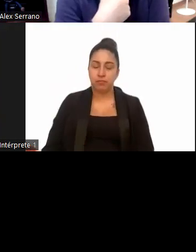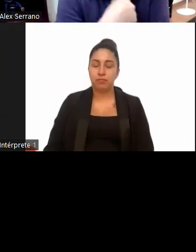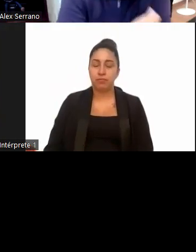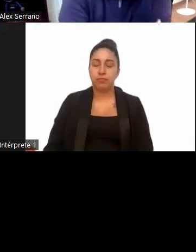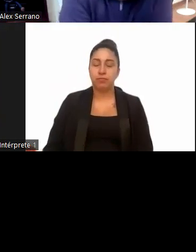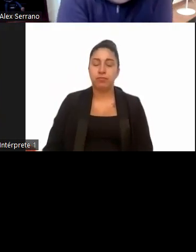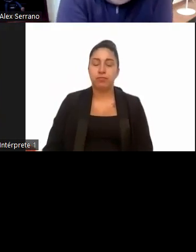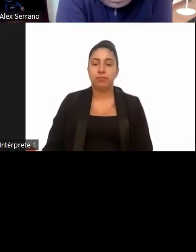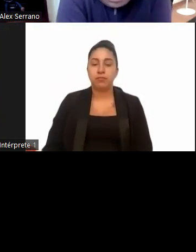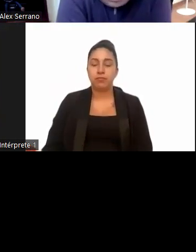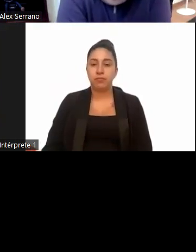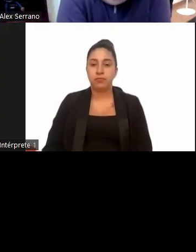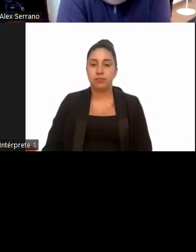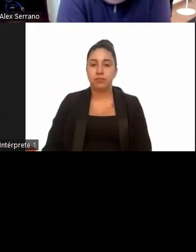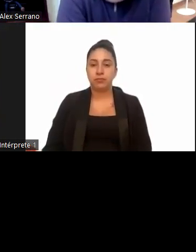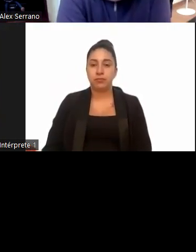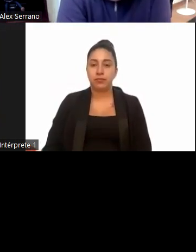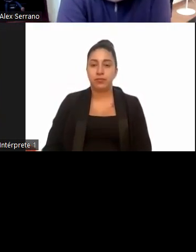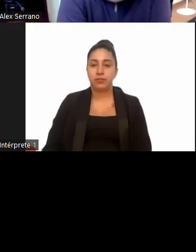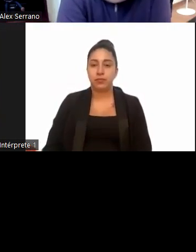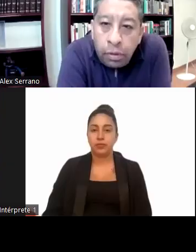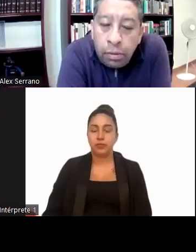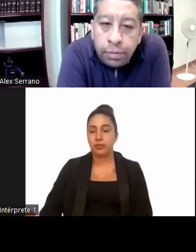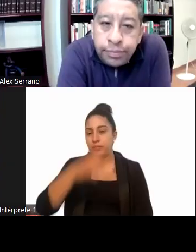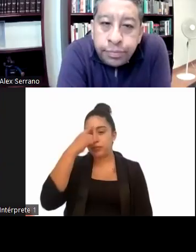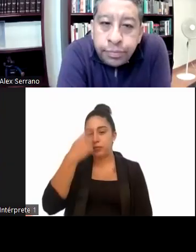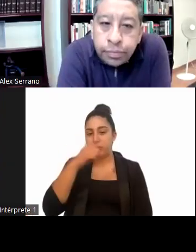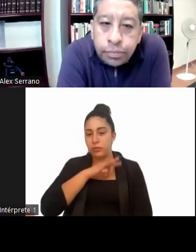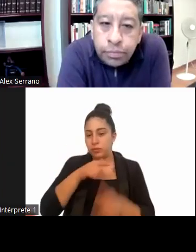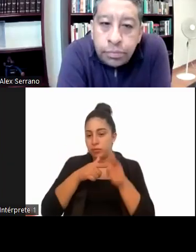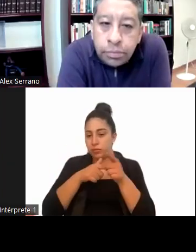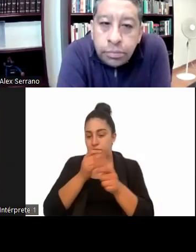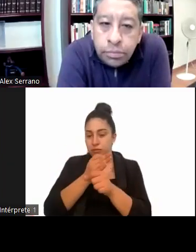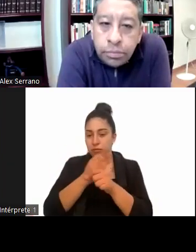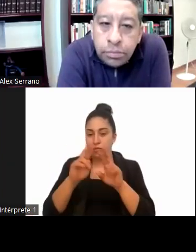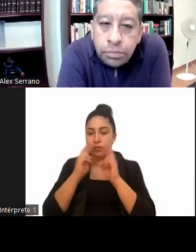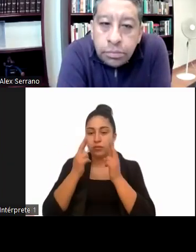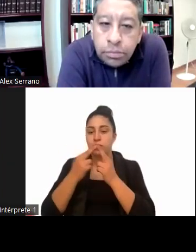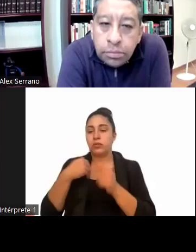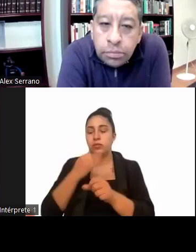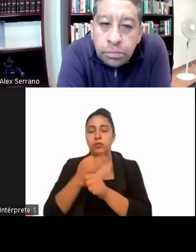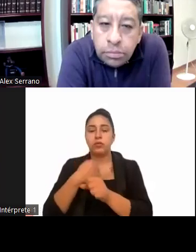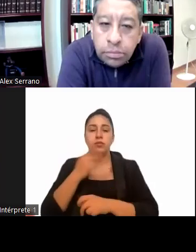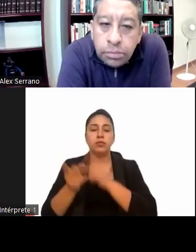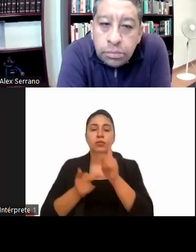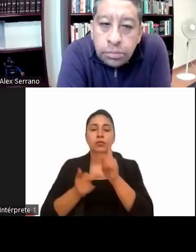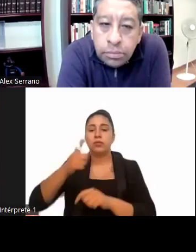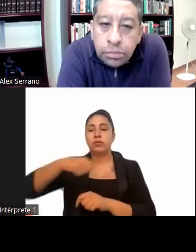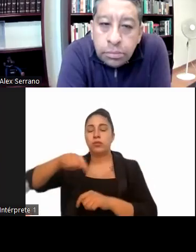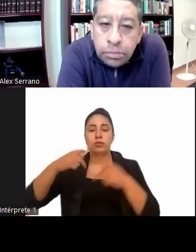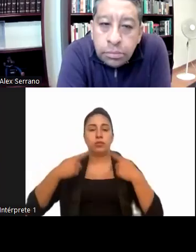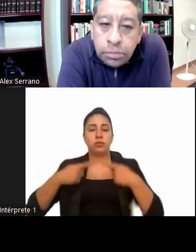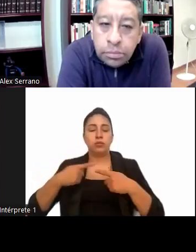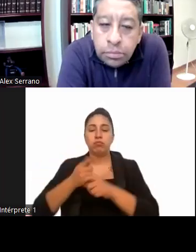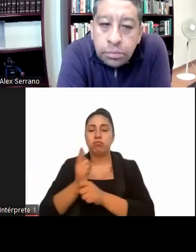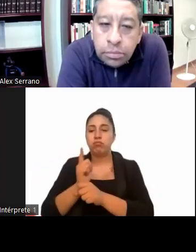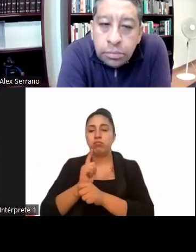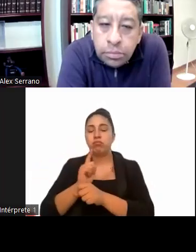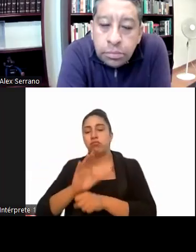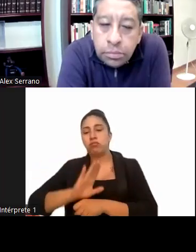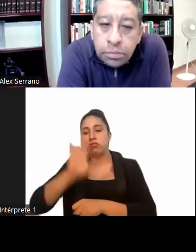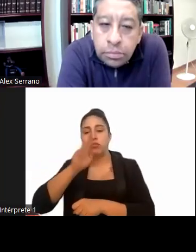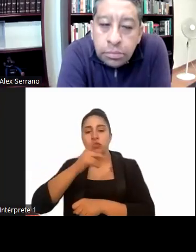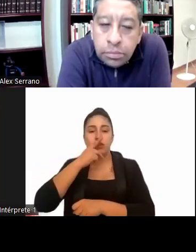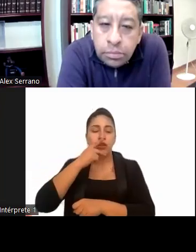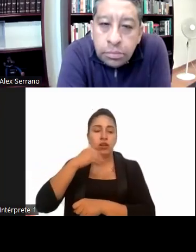el objeto de dar celeridad a la sesión del día de hoy, se pregunta a los presentes si se tiene algún comentario